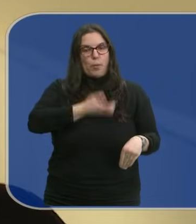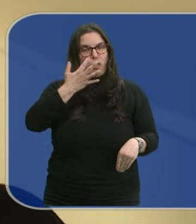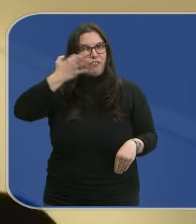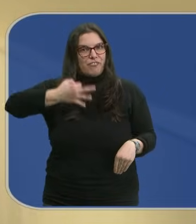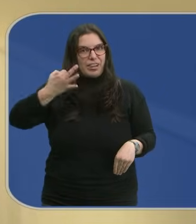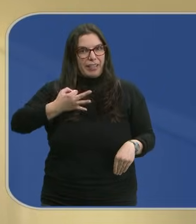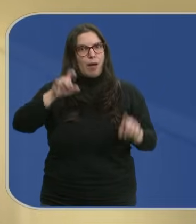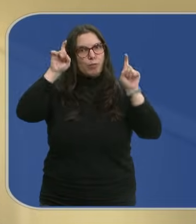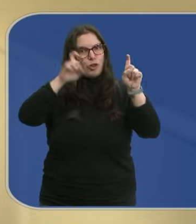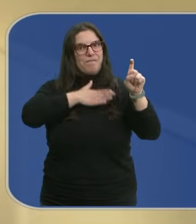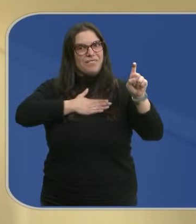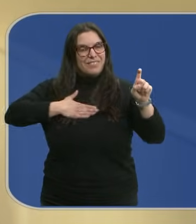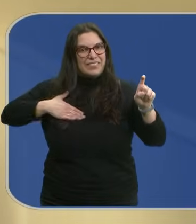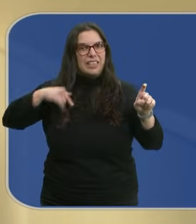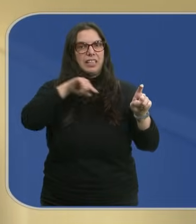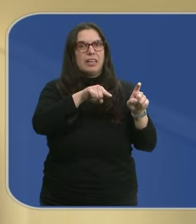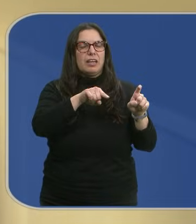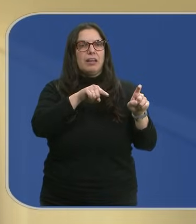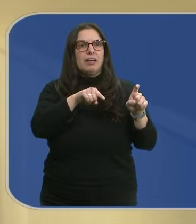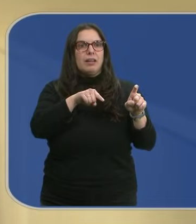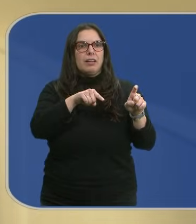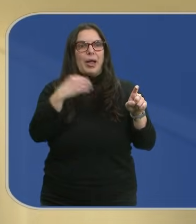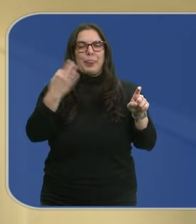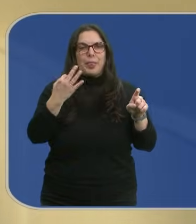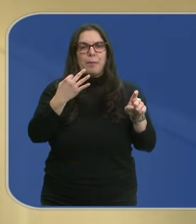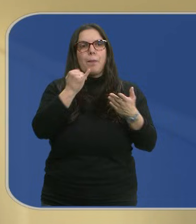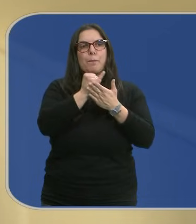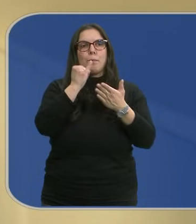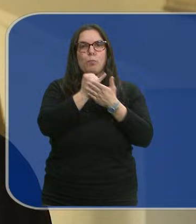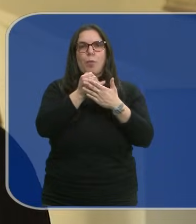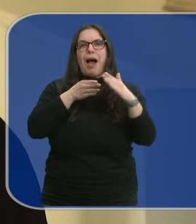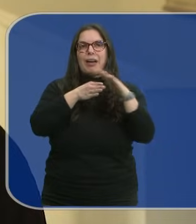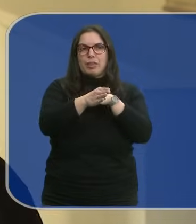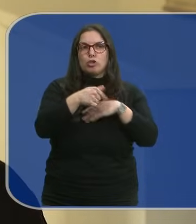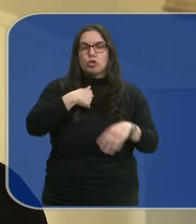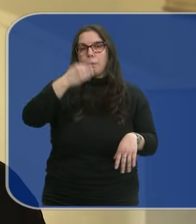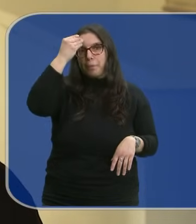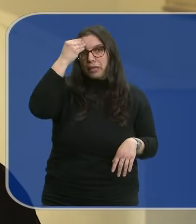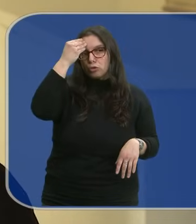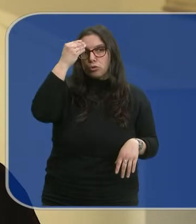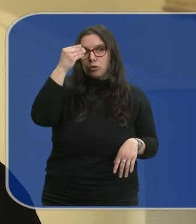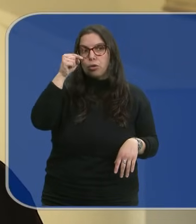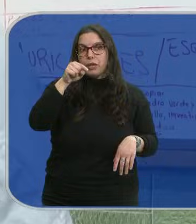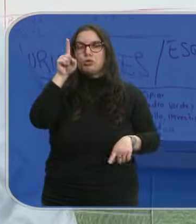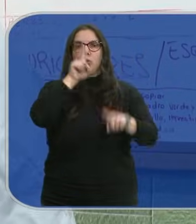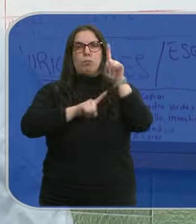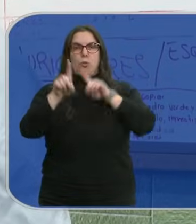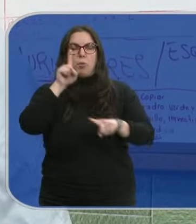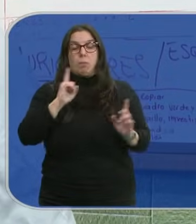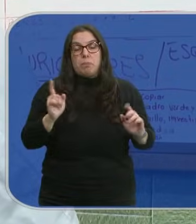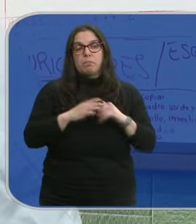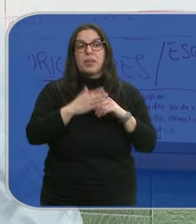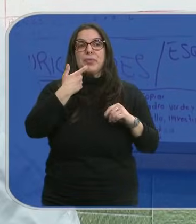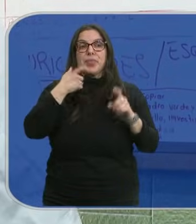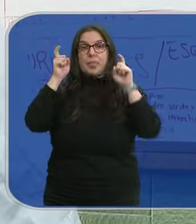verdadera vocación docente es hacer unas pruebas de acceso. Y creo que por ahí viene la polémica. Insisten